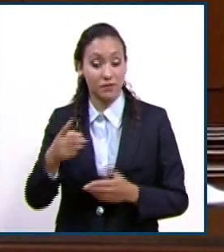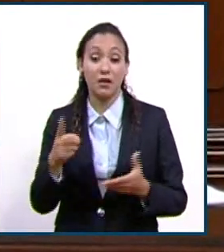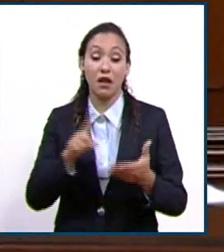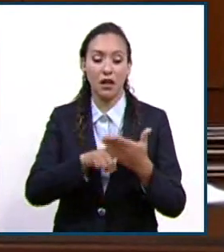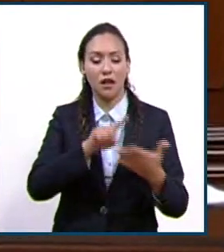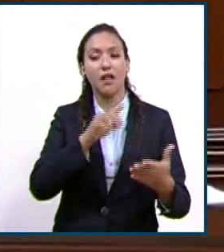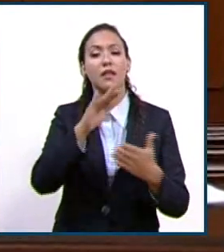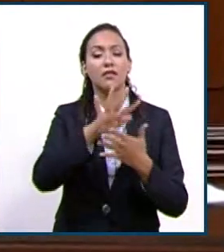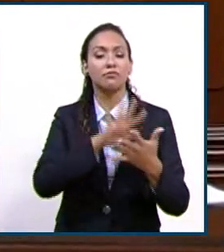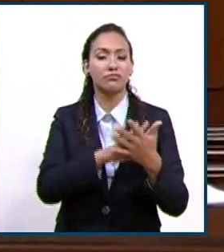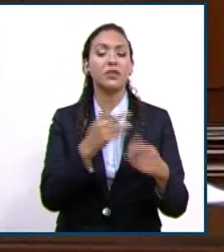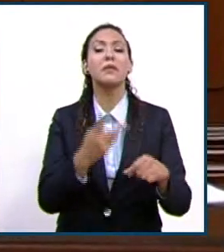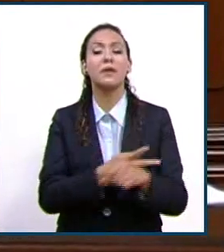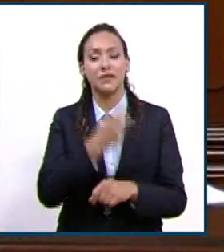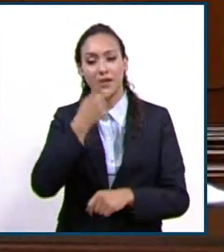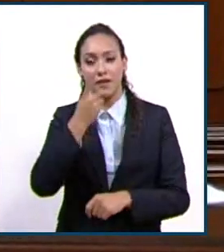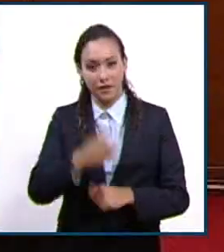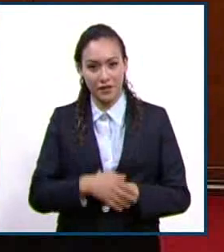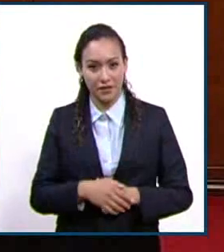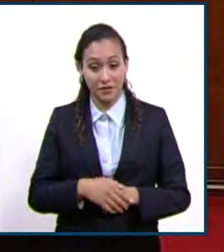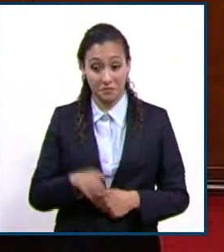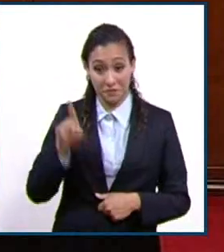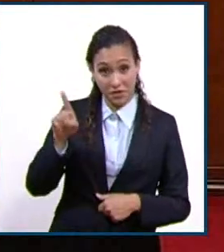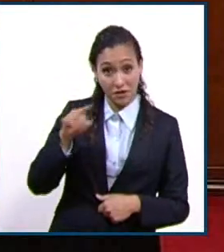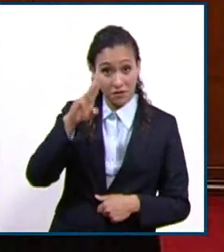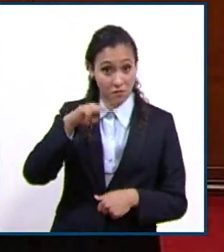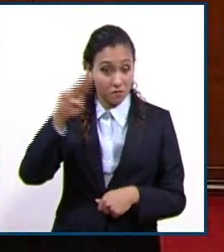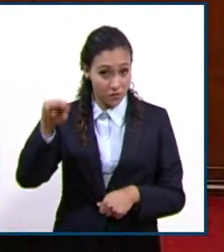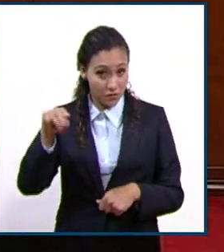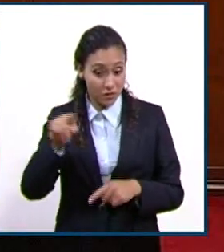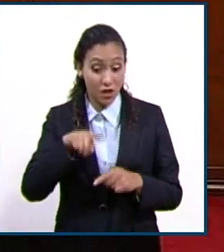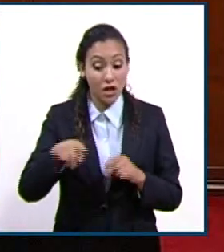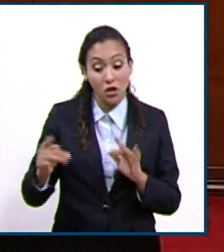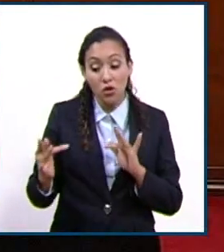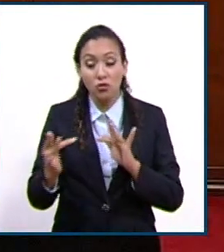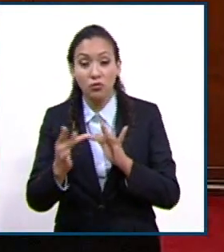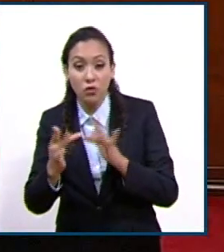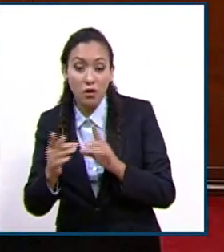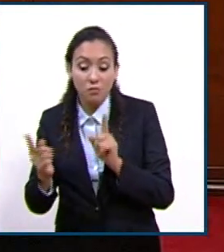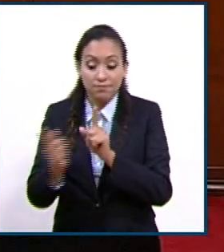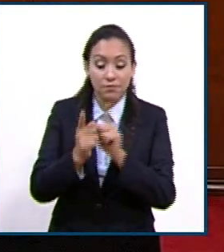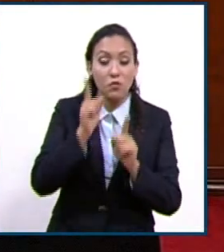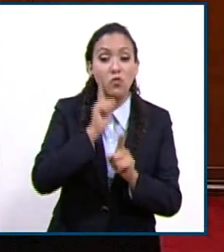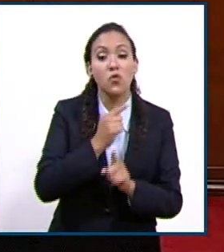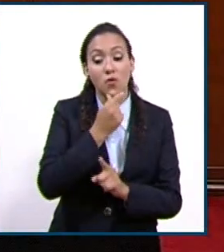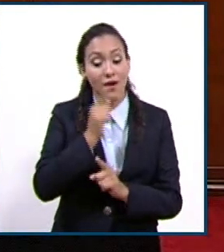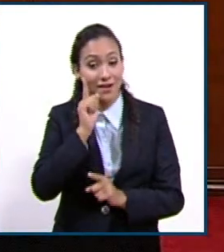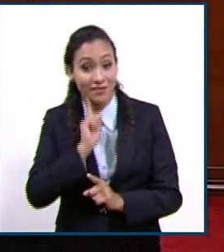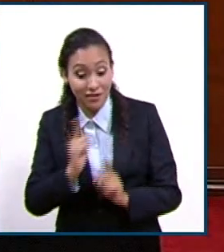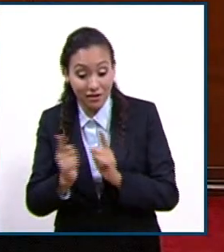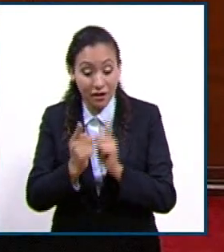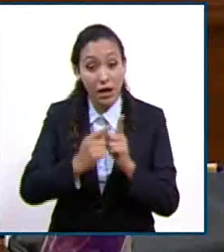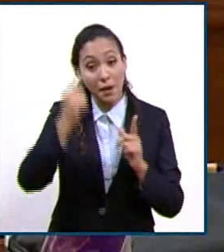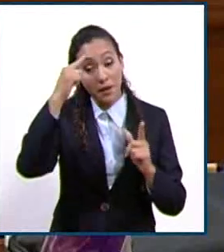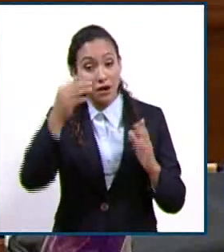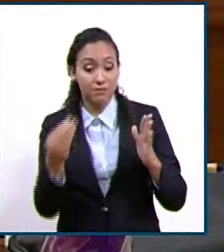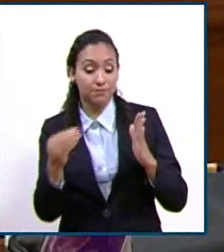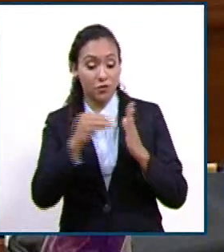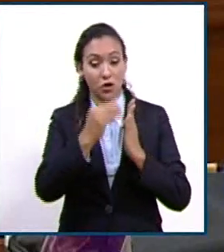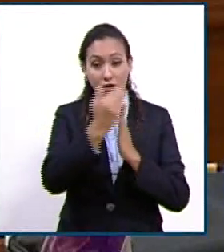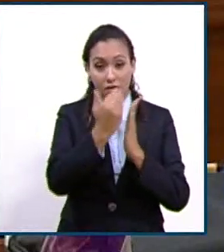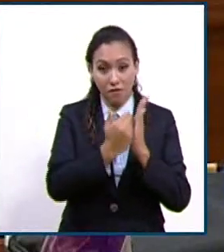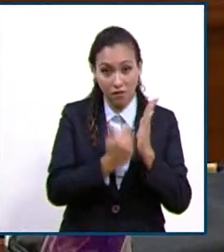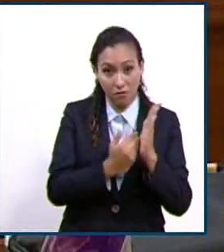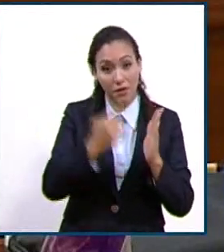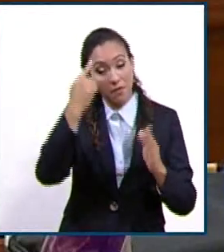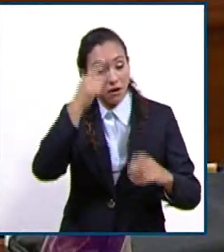Congreso michoacano no tenía obligación expresa de realizar consulta previa a niñas, niños y adolescentes ni a mujeres para la emisión de las normas. También determinó que